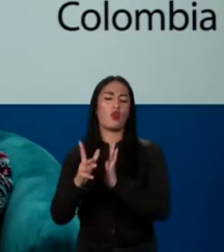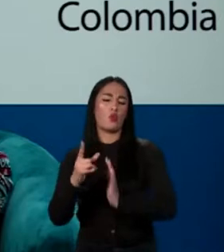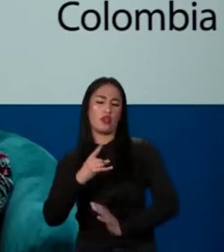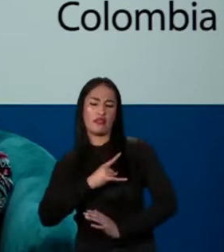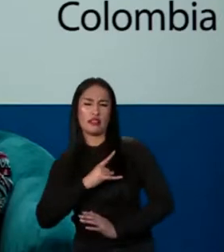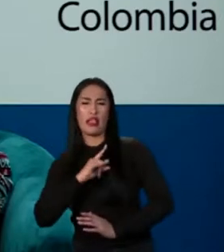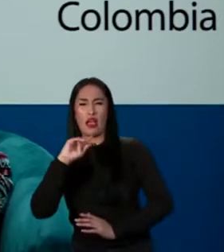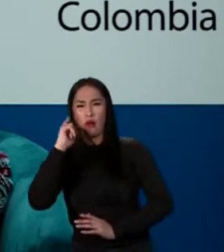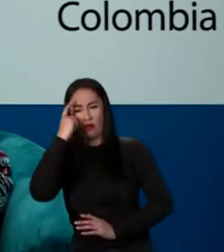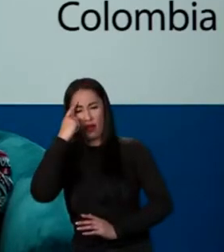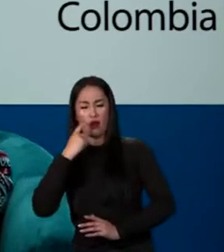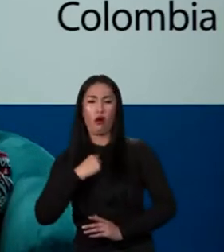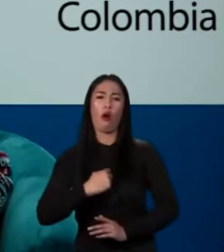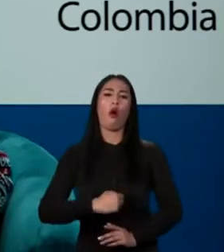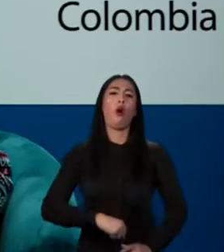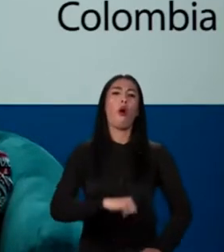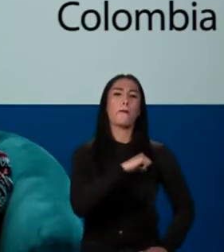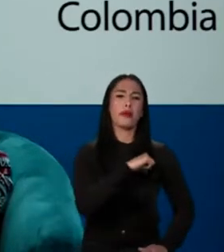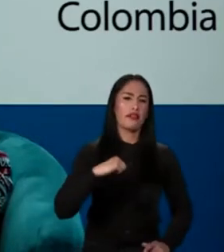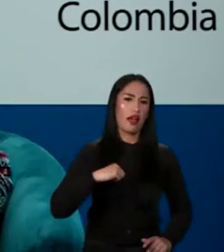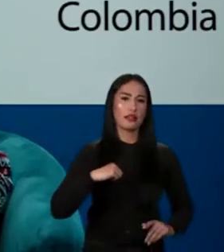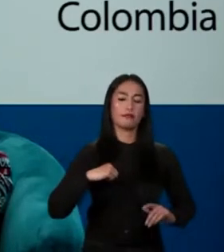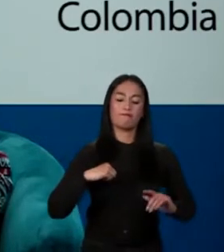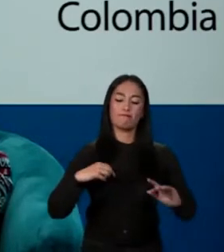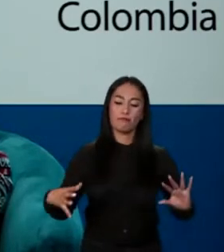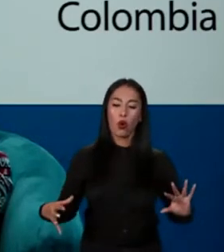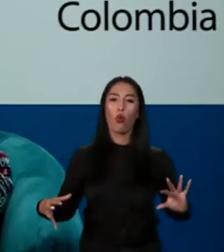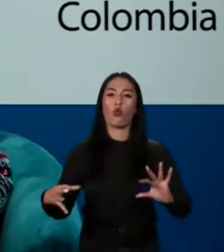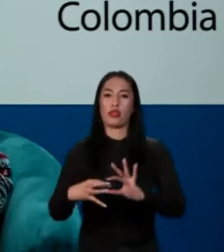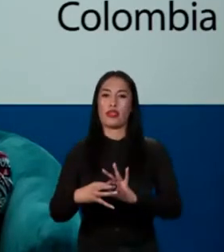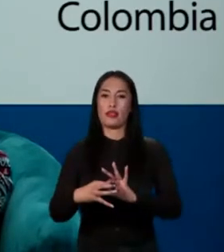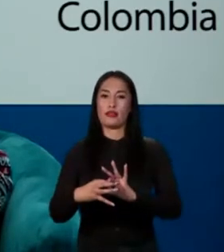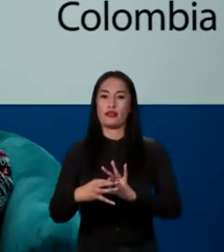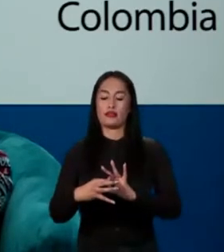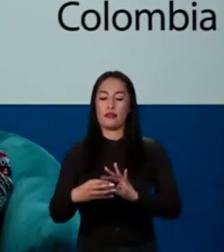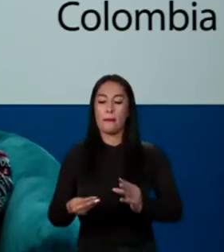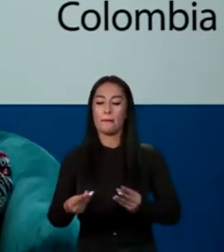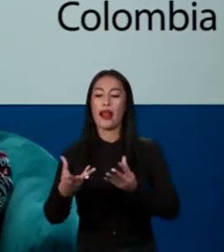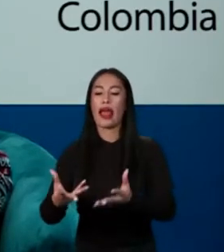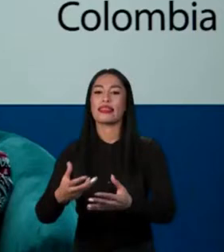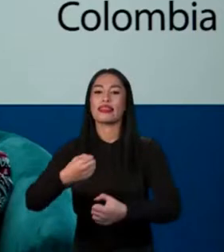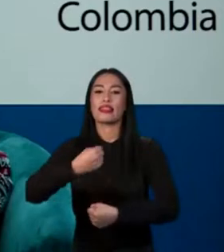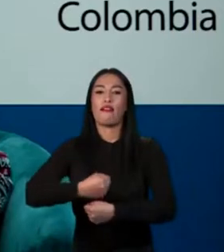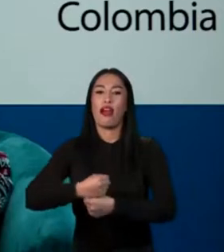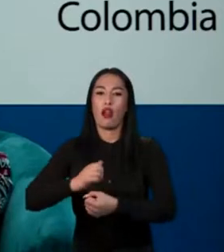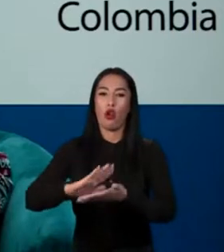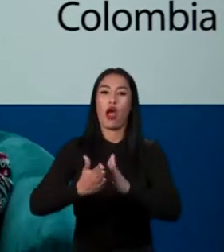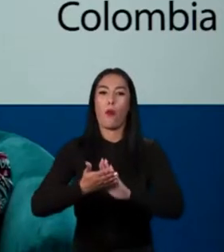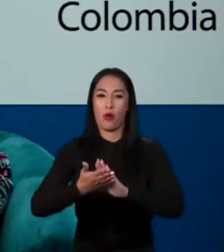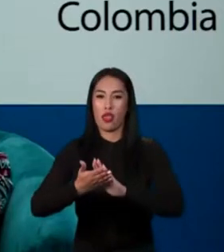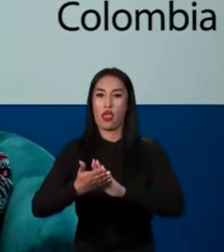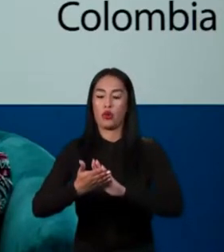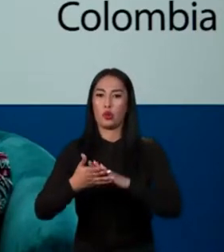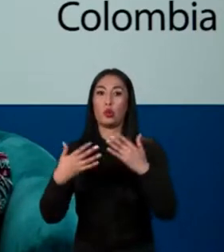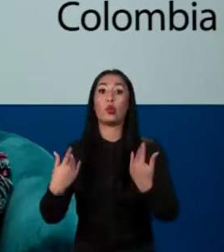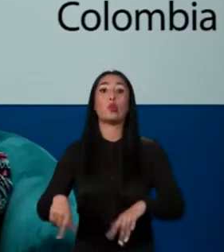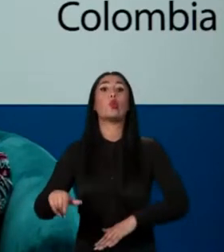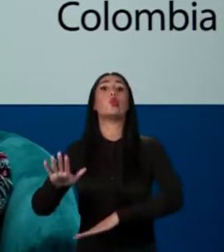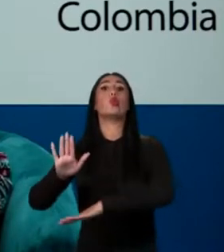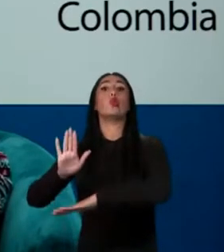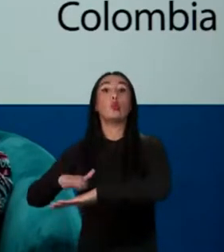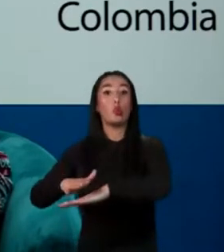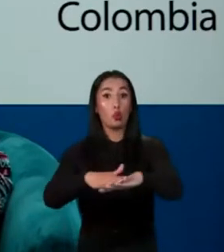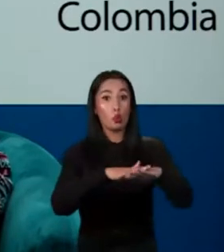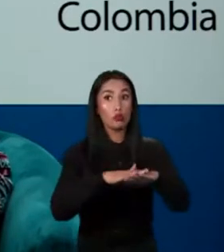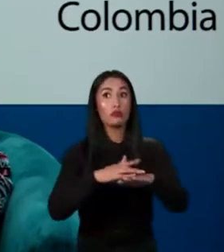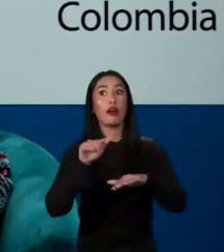alineadas en el trabajo con las comunidades digamos que fue un llamado generalizado en la conferencia